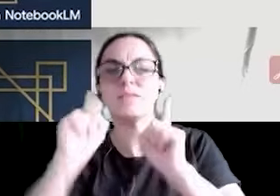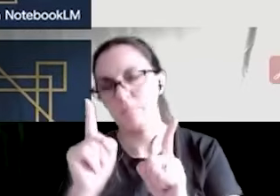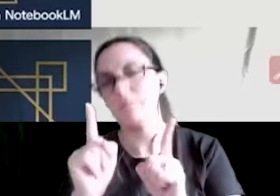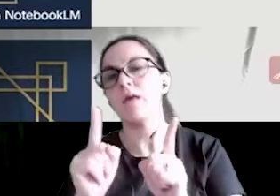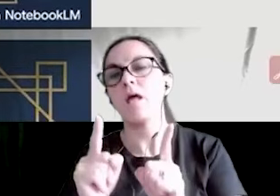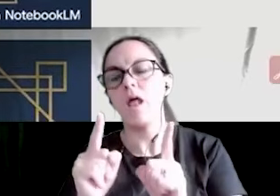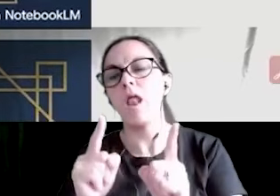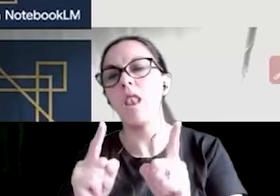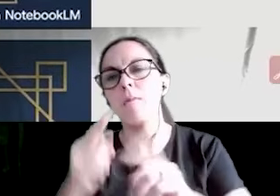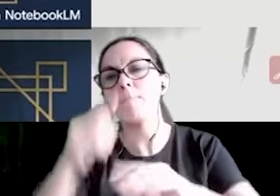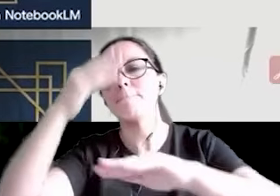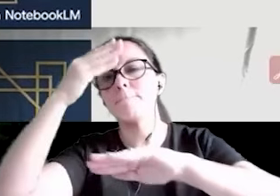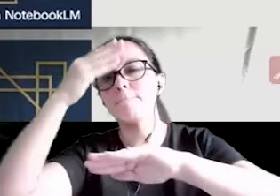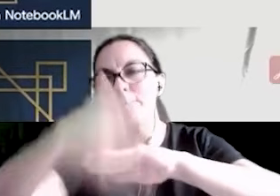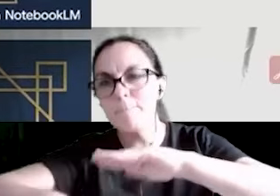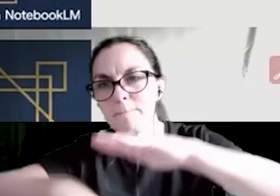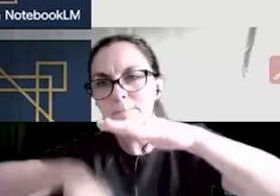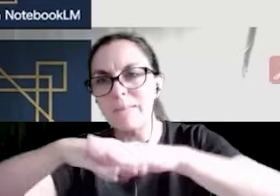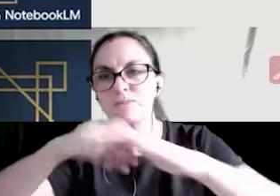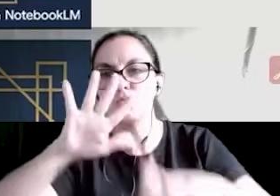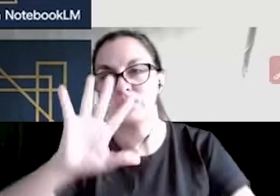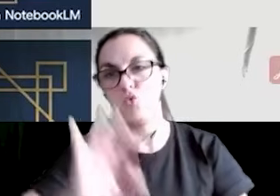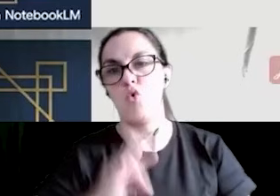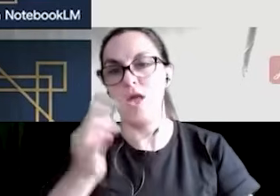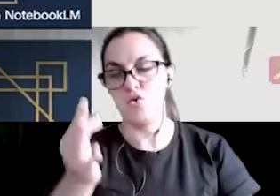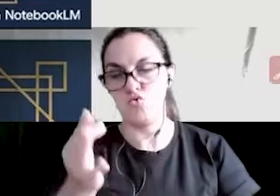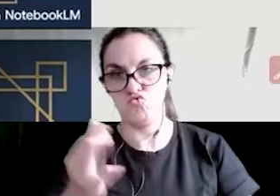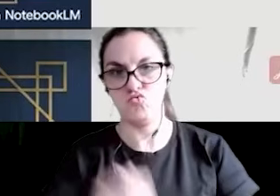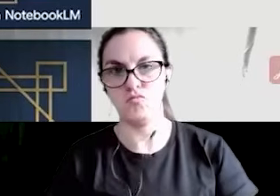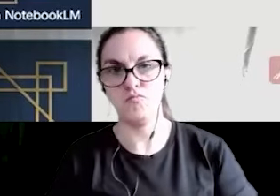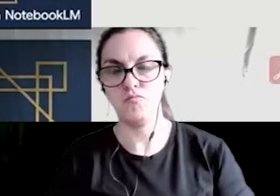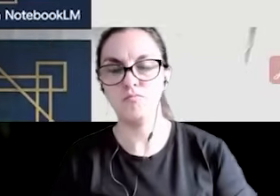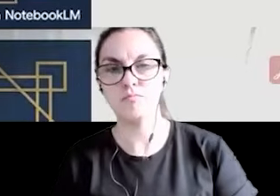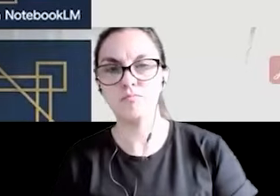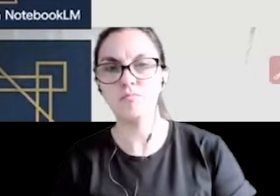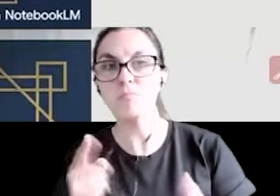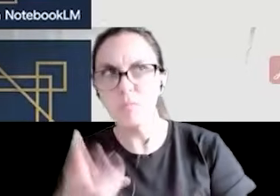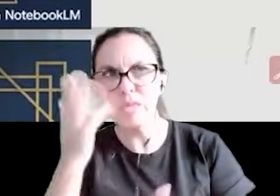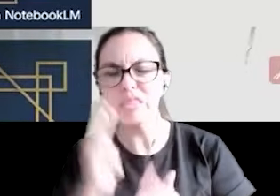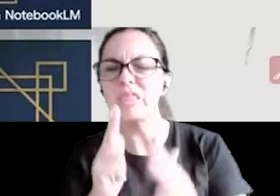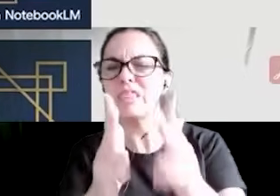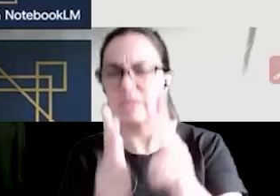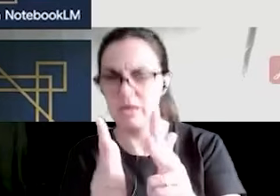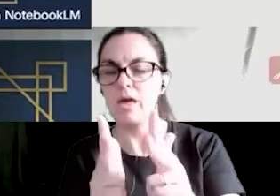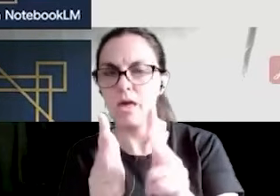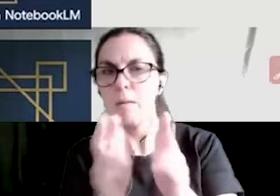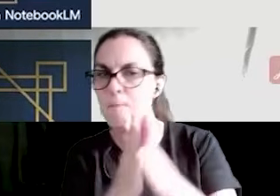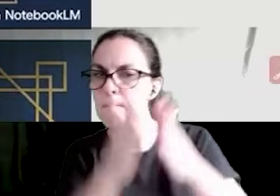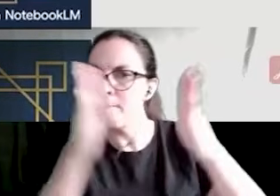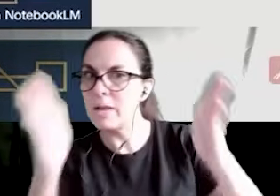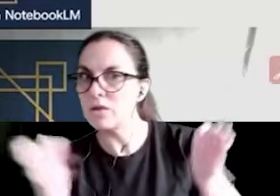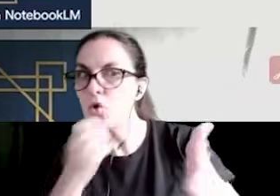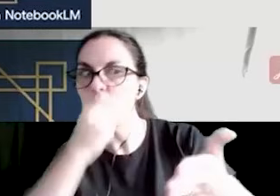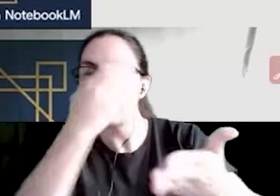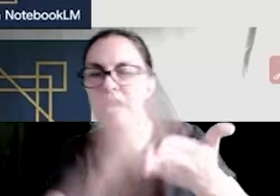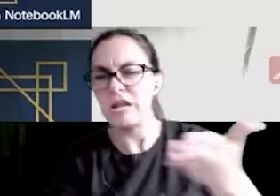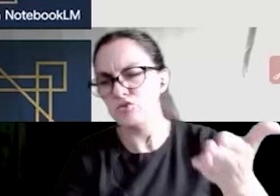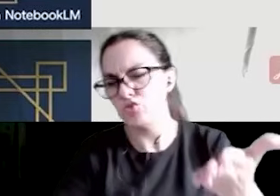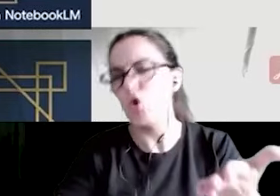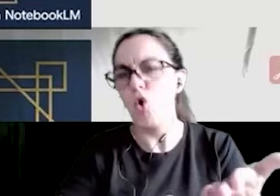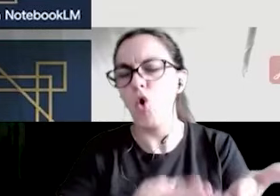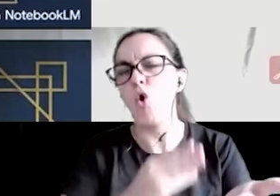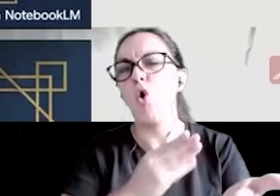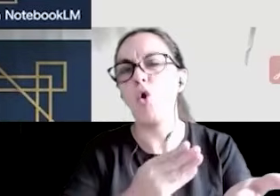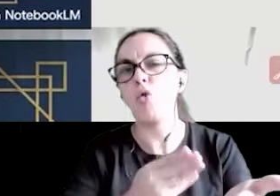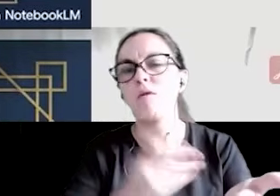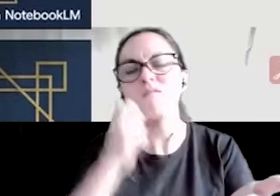Que es importante porque, como les decía recién, entre el periodo en que una declaración jurada se presenta, el cúmulo de contribuyentes